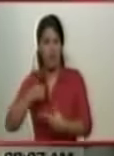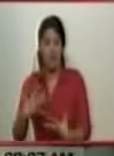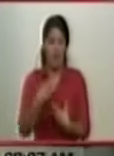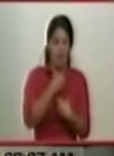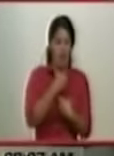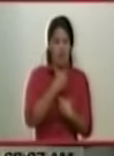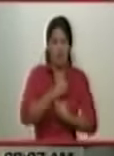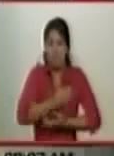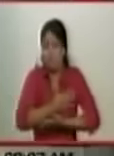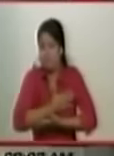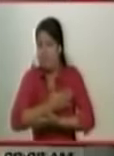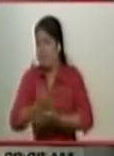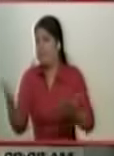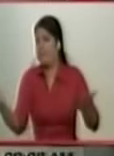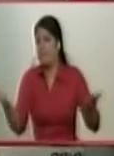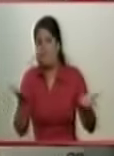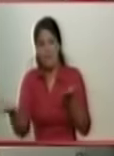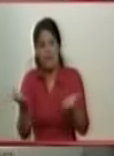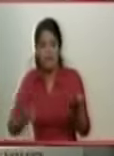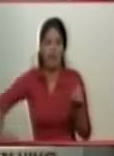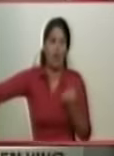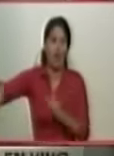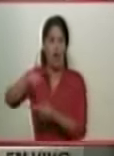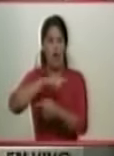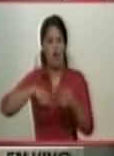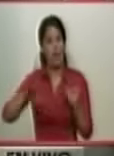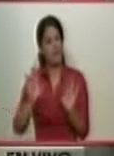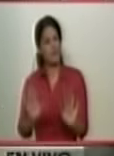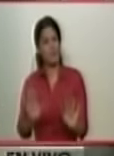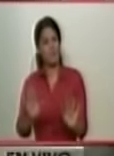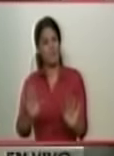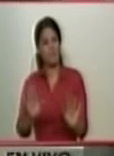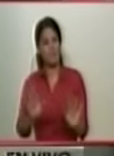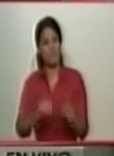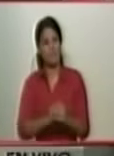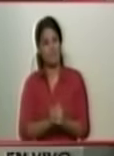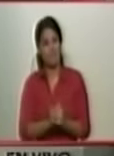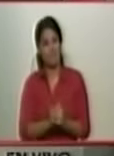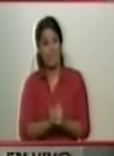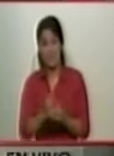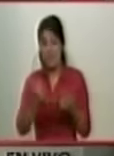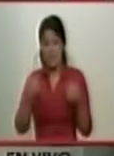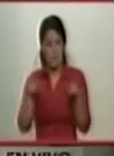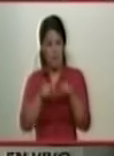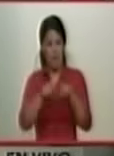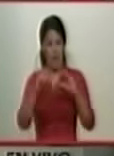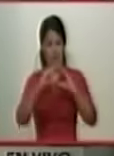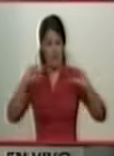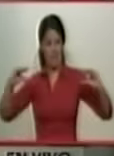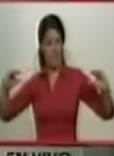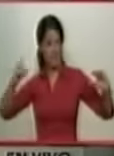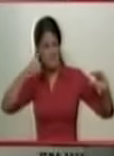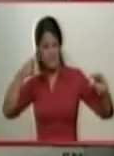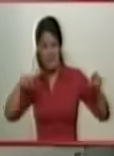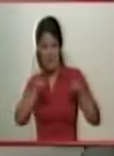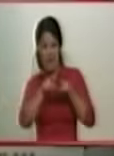decía en aquel momento, de una sola pieza como el mármol, hasta el final, entregando la